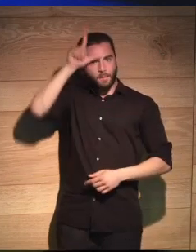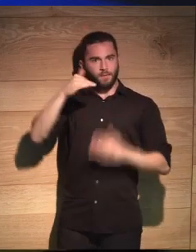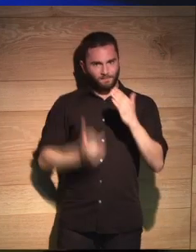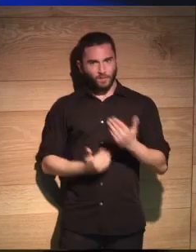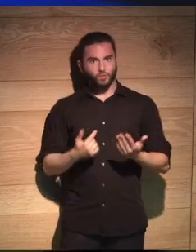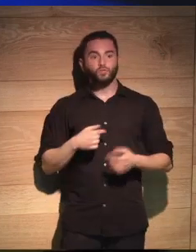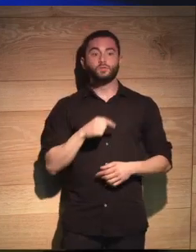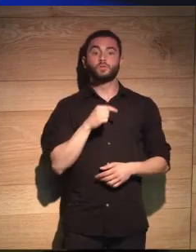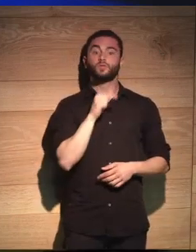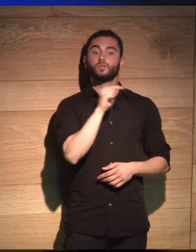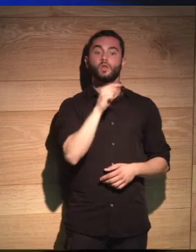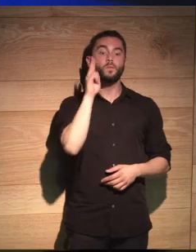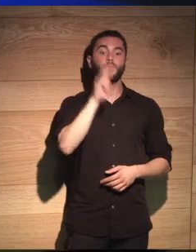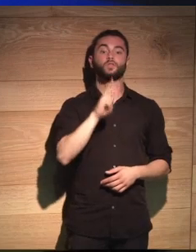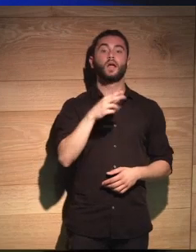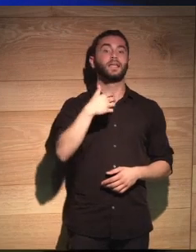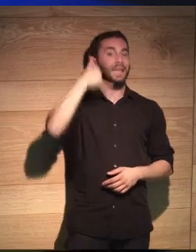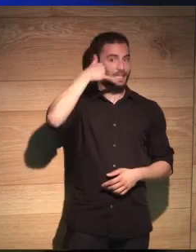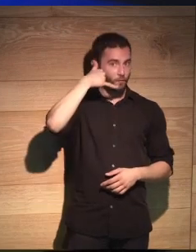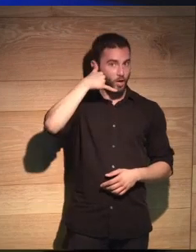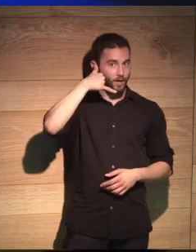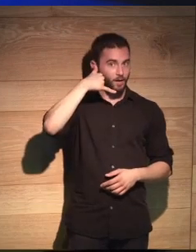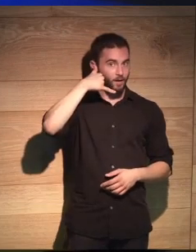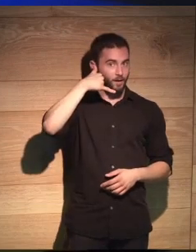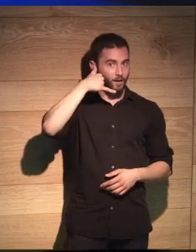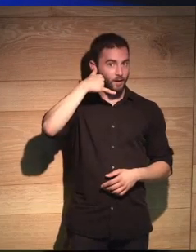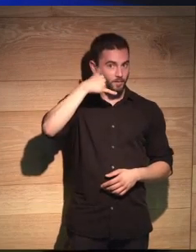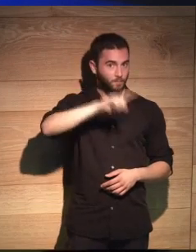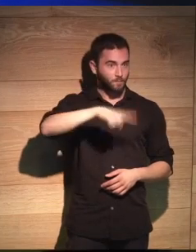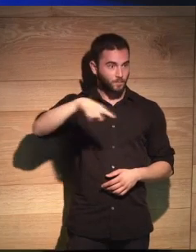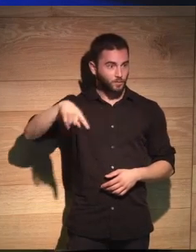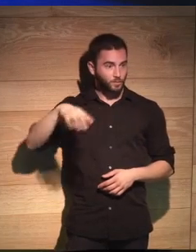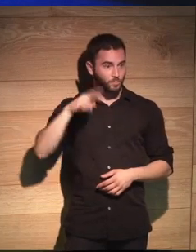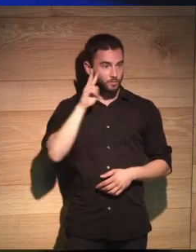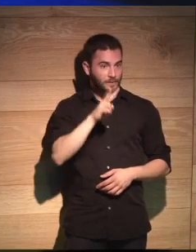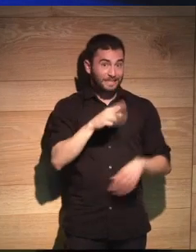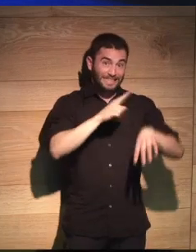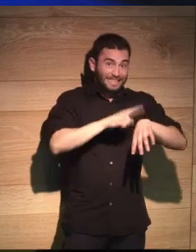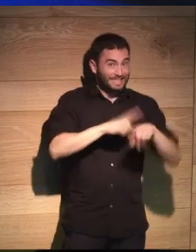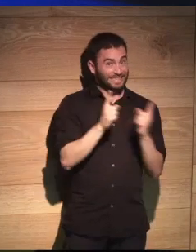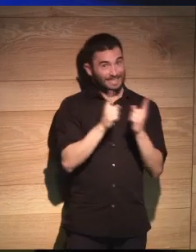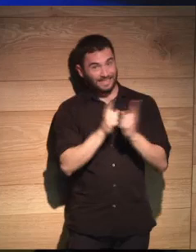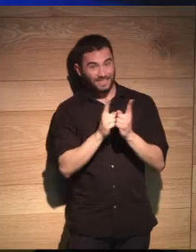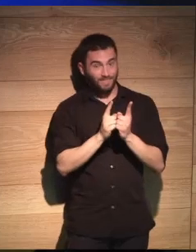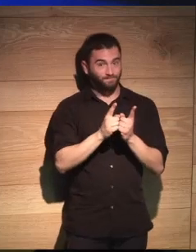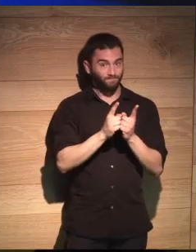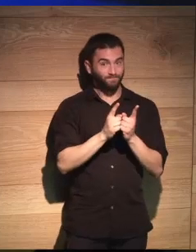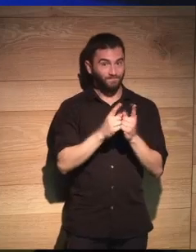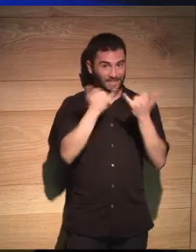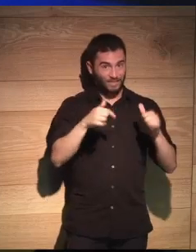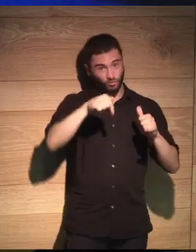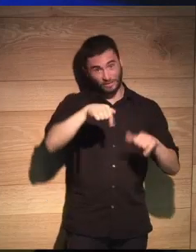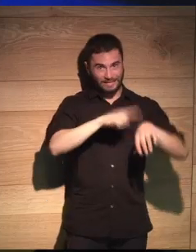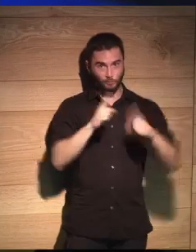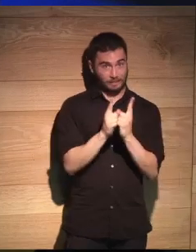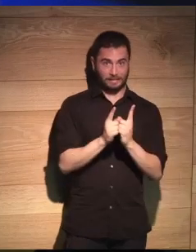había visto aquí en la Telefónica, en esos meses. Como tenemos un tiempo muy concreto del acto de hoy, ¿os parece